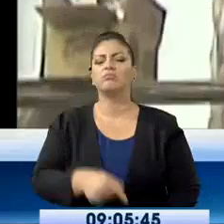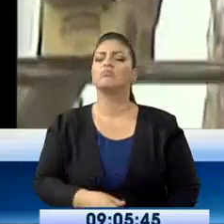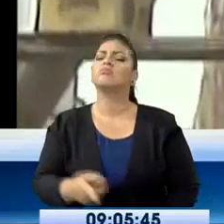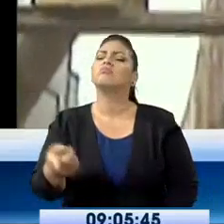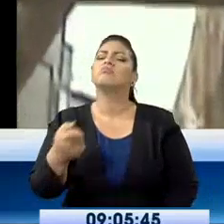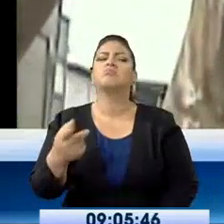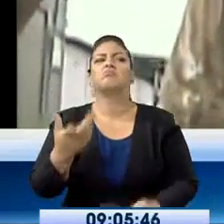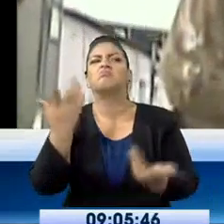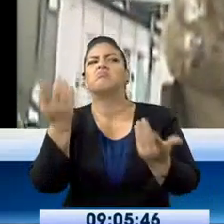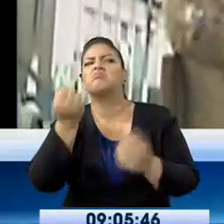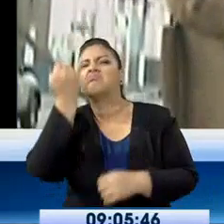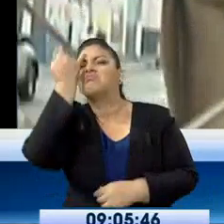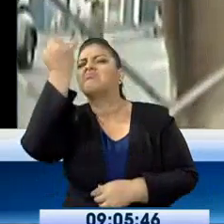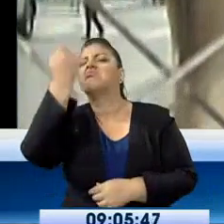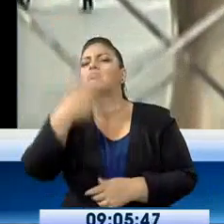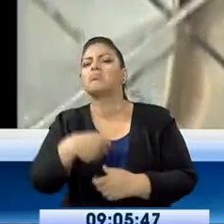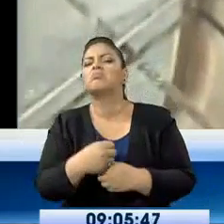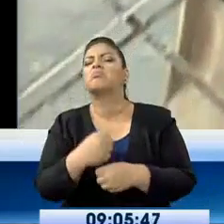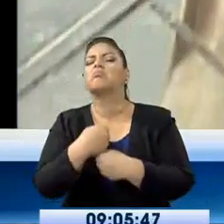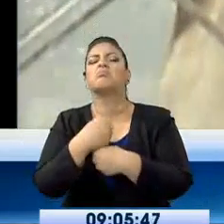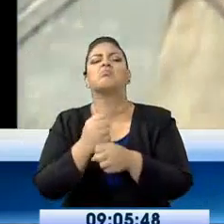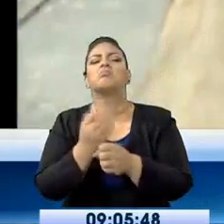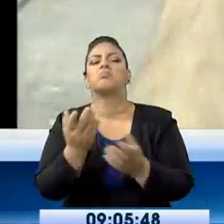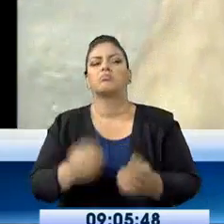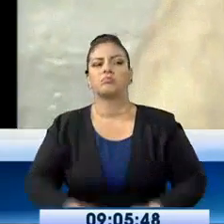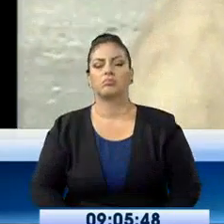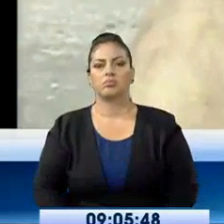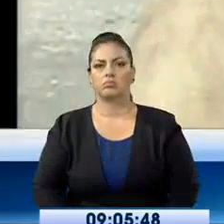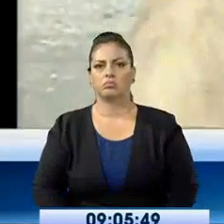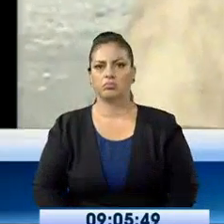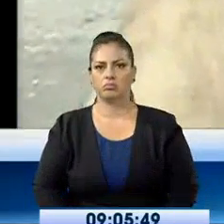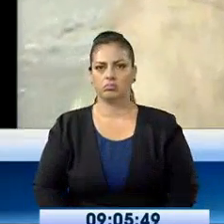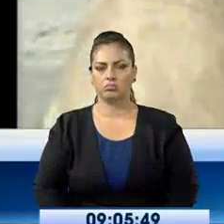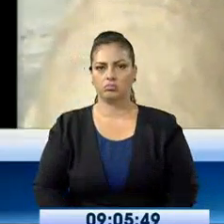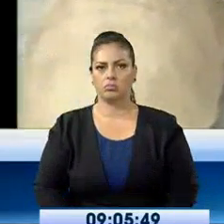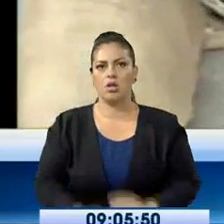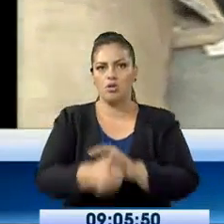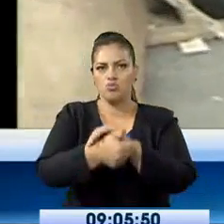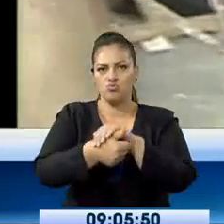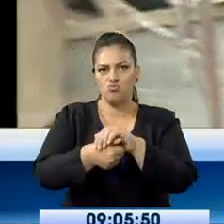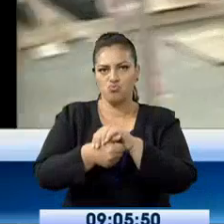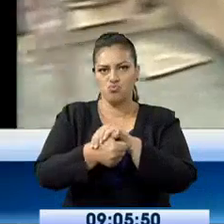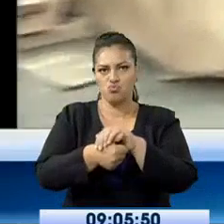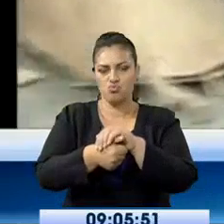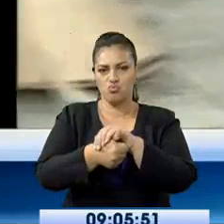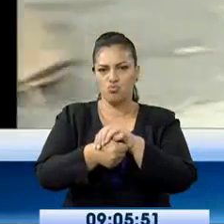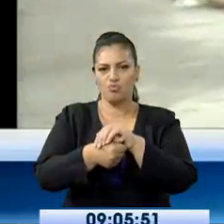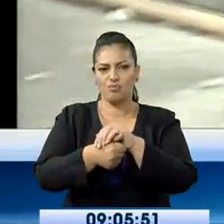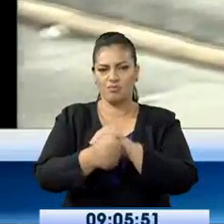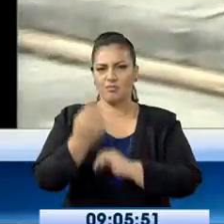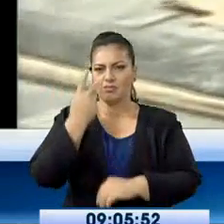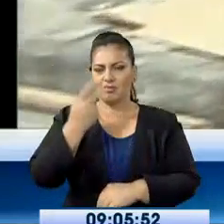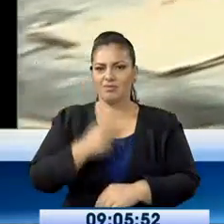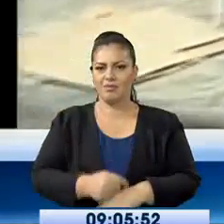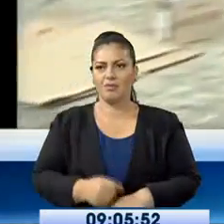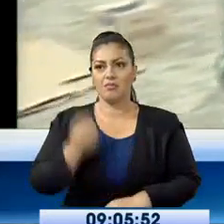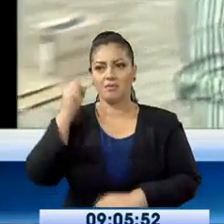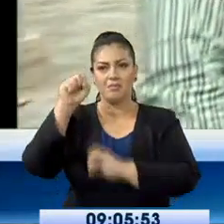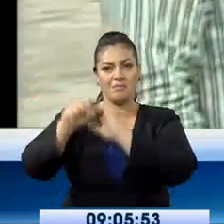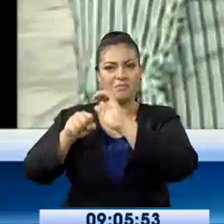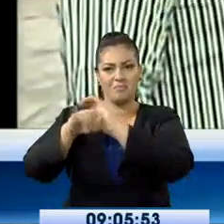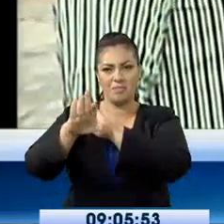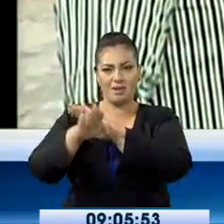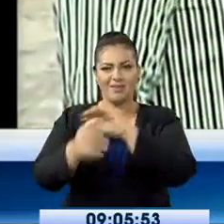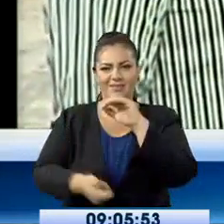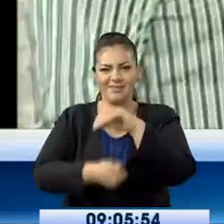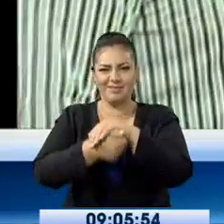año usamos la temática de las tortugas ninja. Hicimos algo diferente. ¿De la película? Así es, de la última película que estuvo en